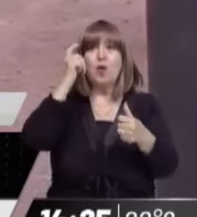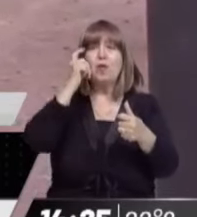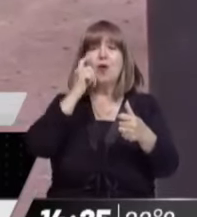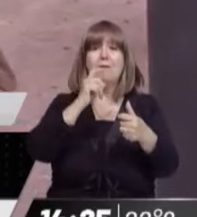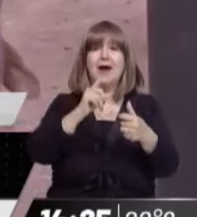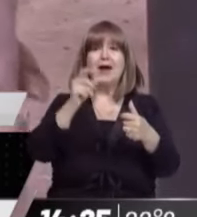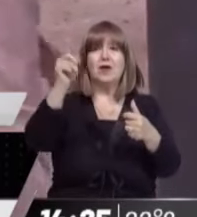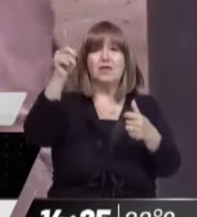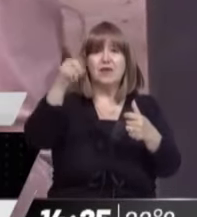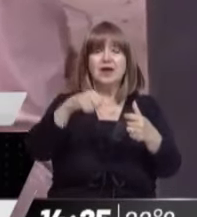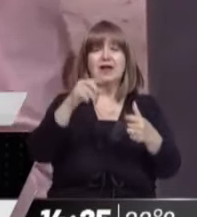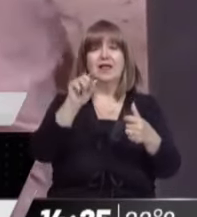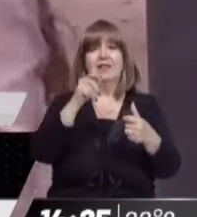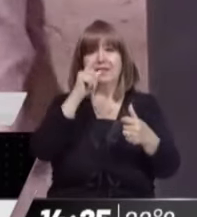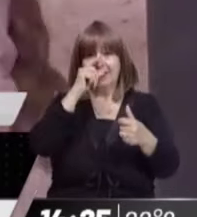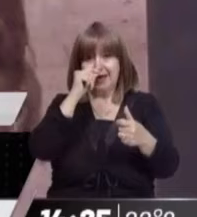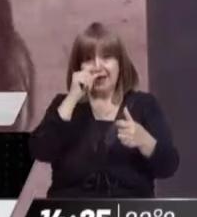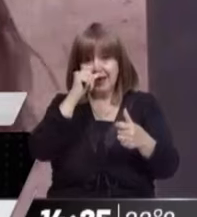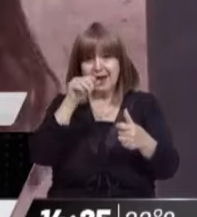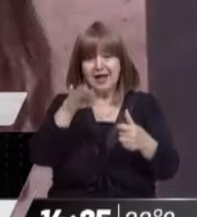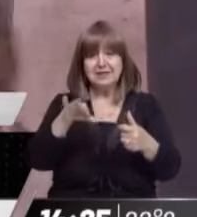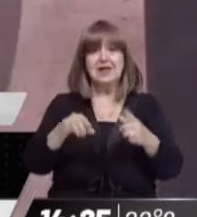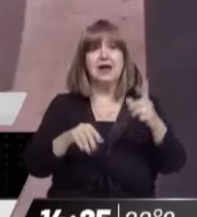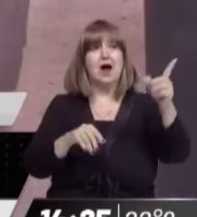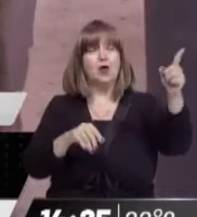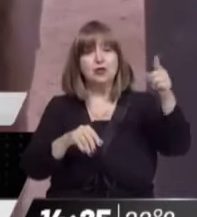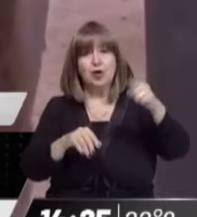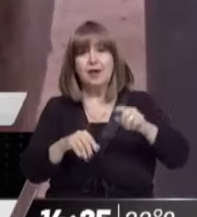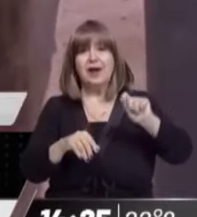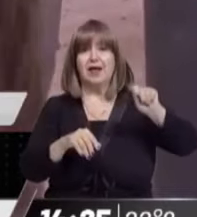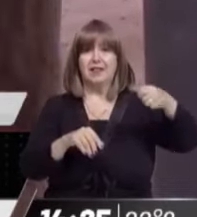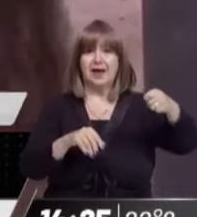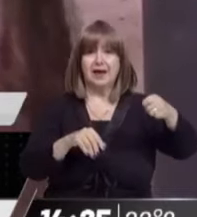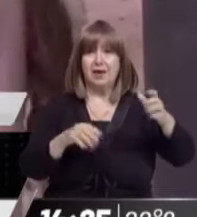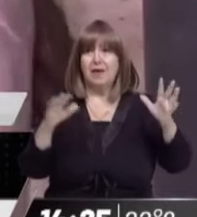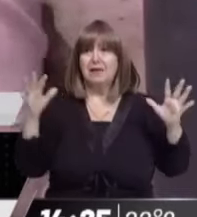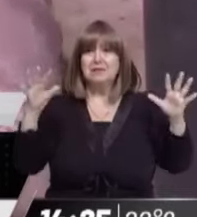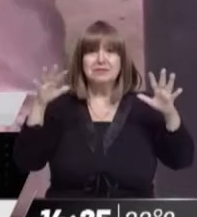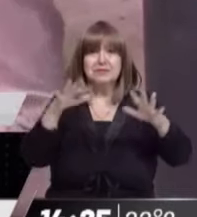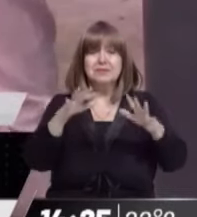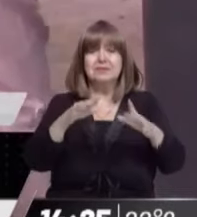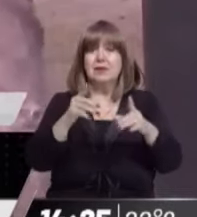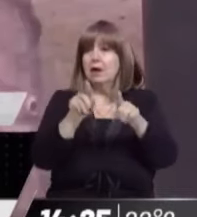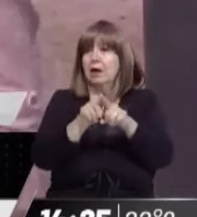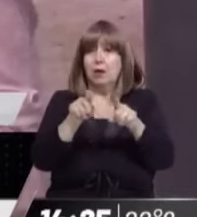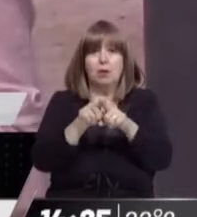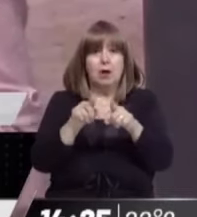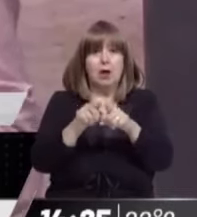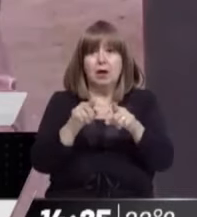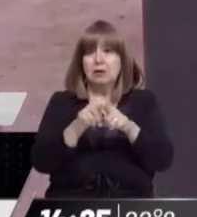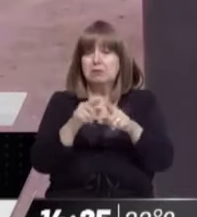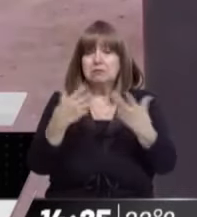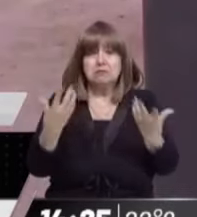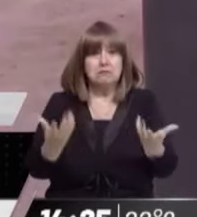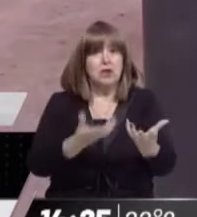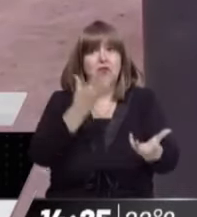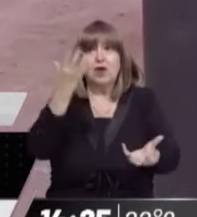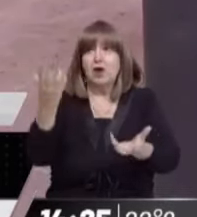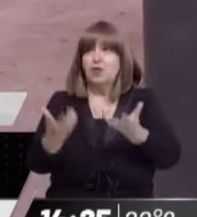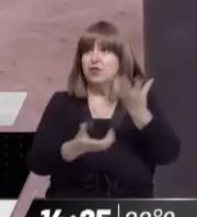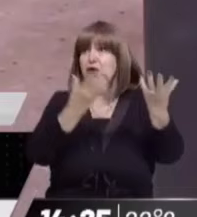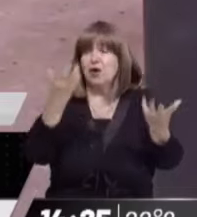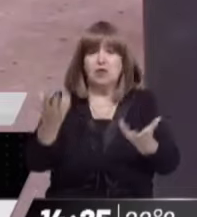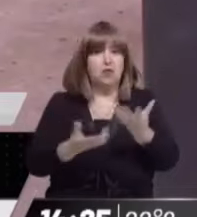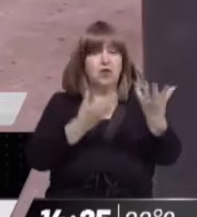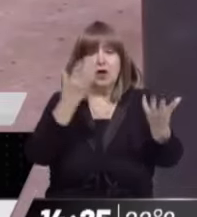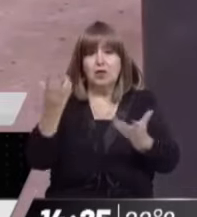han llegado varios refuerzos, varios camiones con agua. Y la realidad es que las llamas siguen haciéndose incontrolables, porque